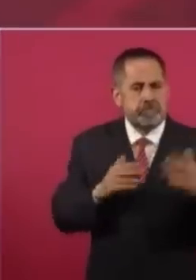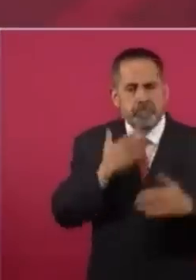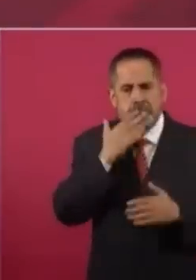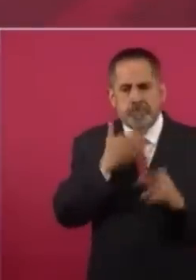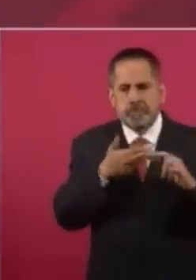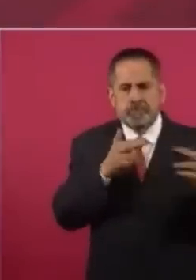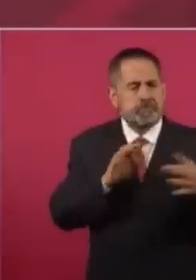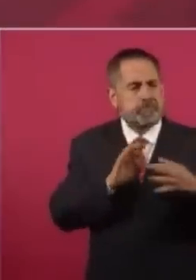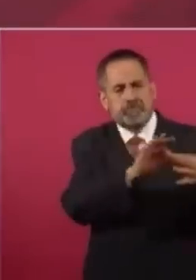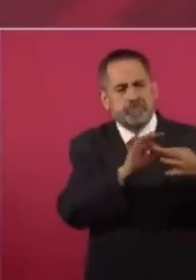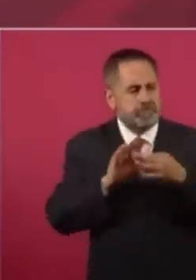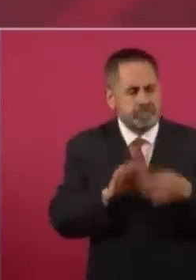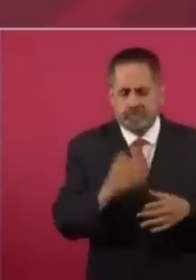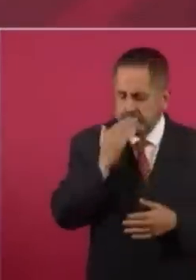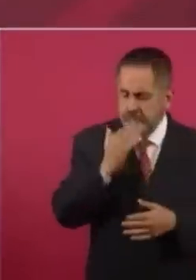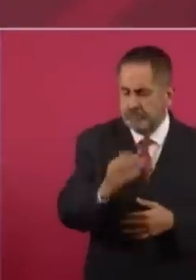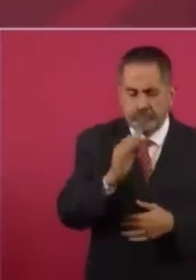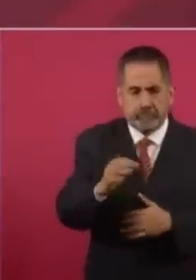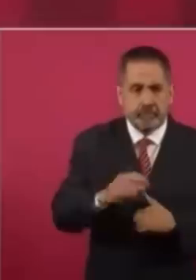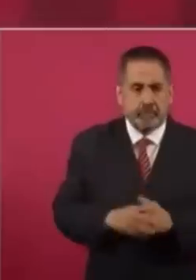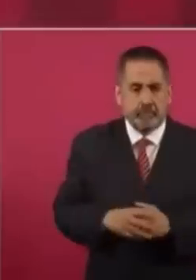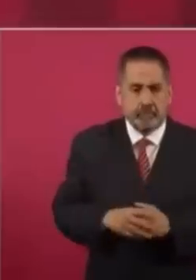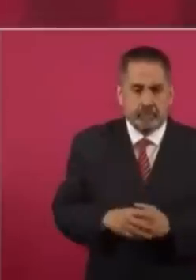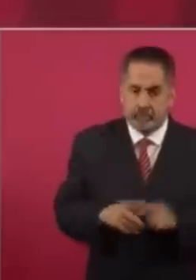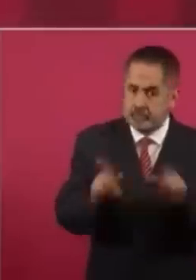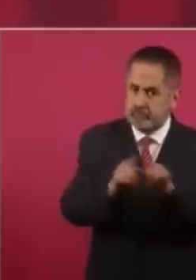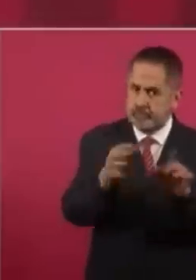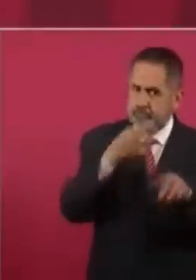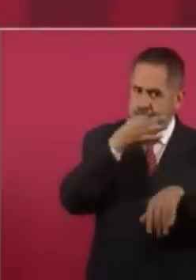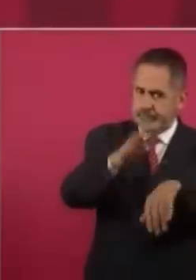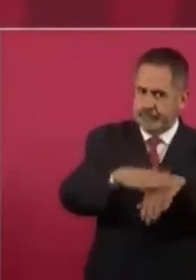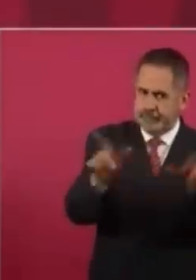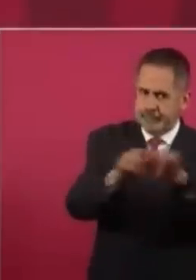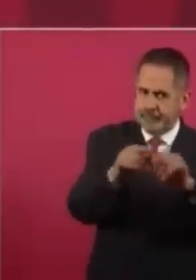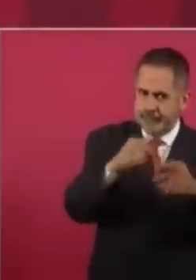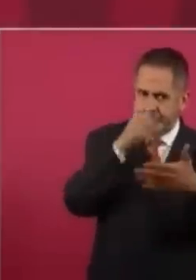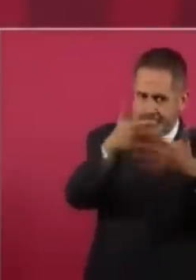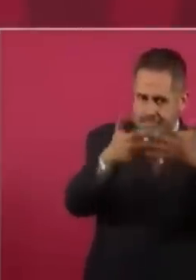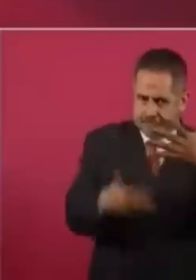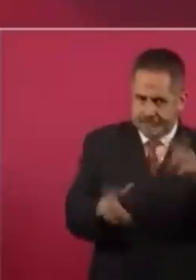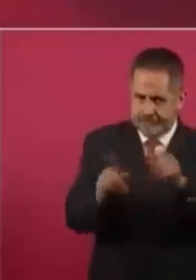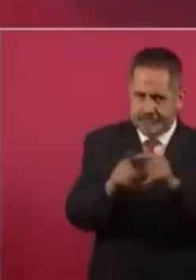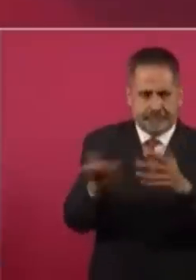una buena vecindad. Ya les di, ¿eh?, una parte.